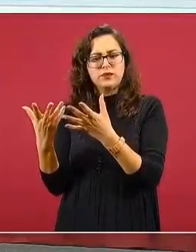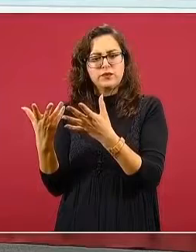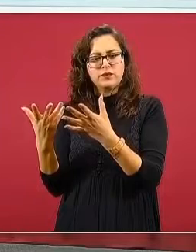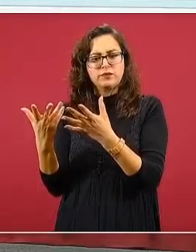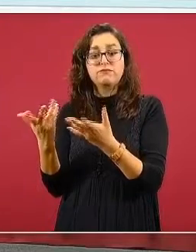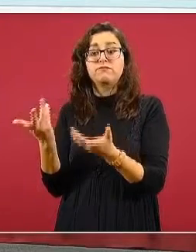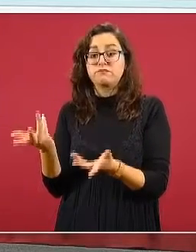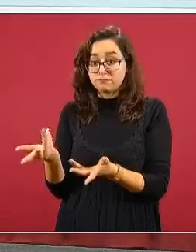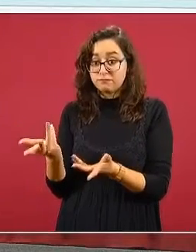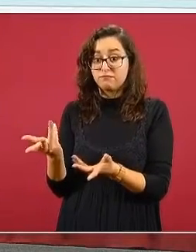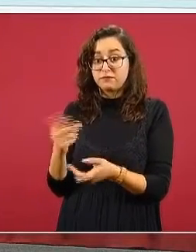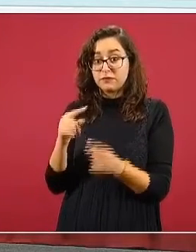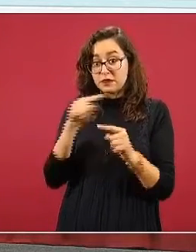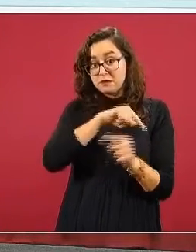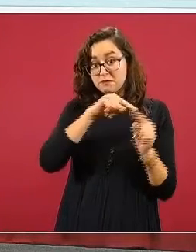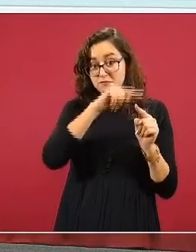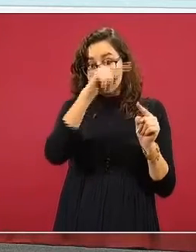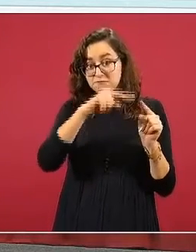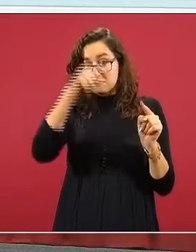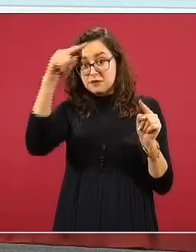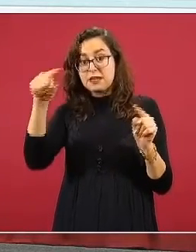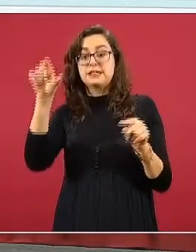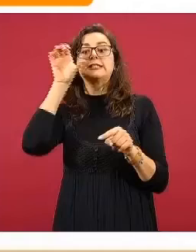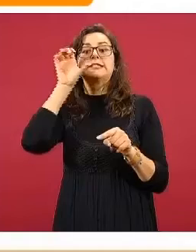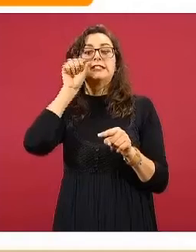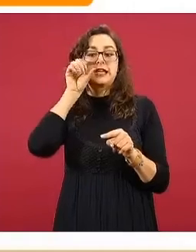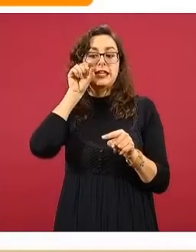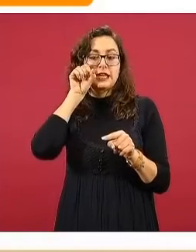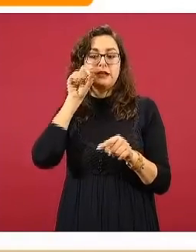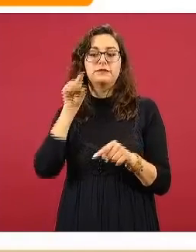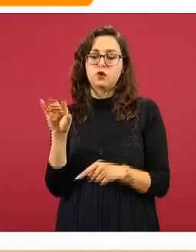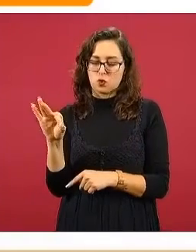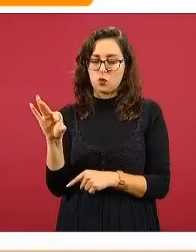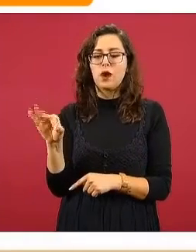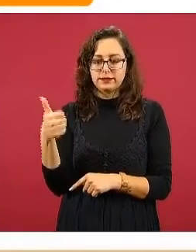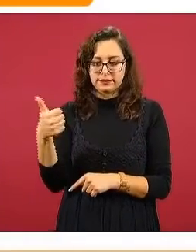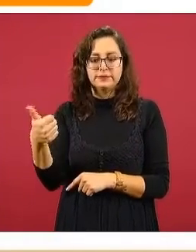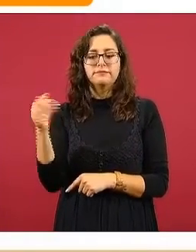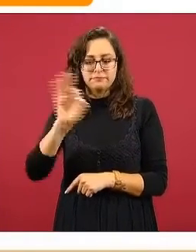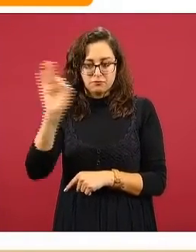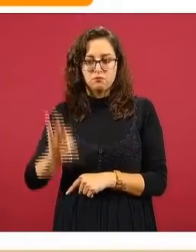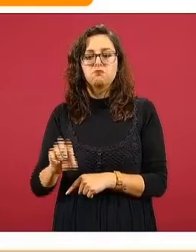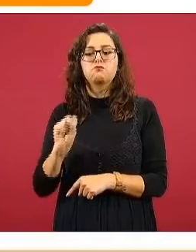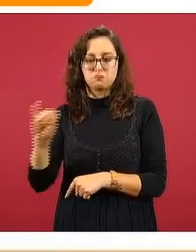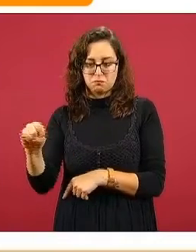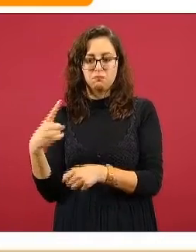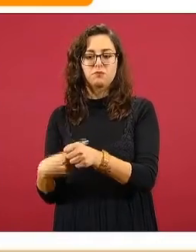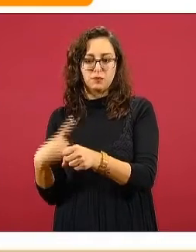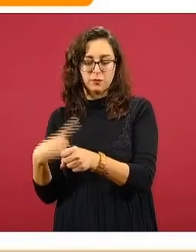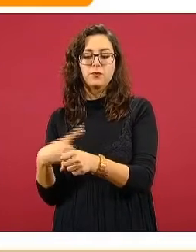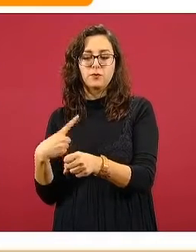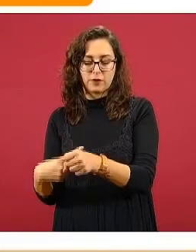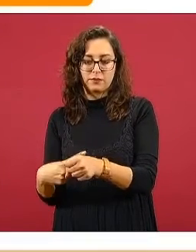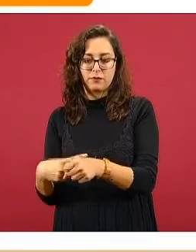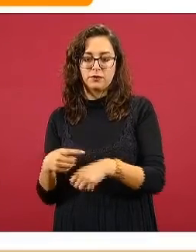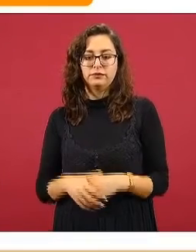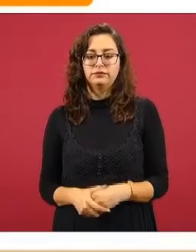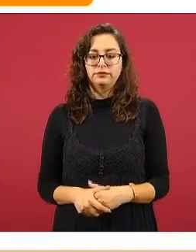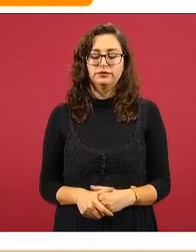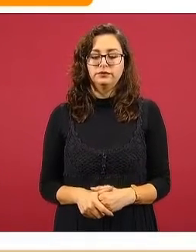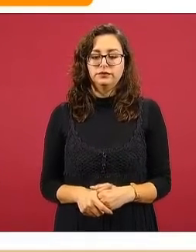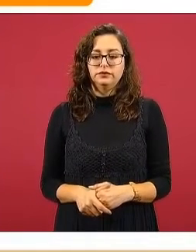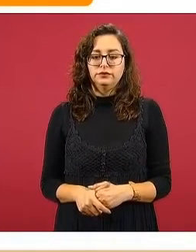positividad, que es precisamente la curva de color naranja, es 46% en la semana